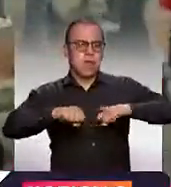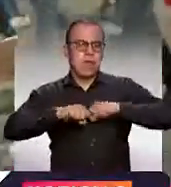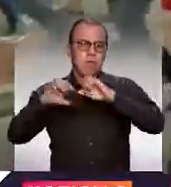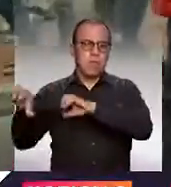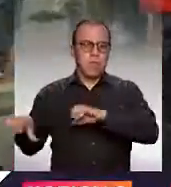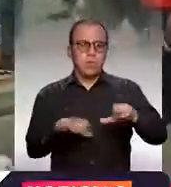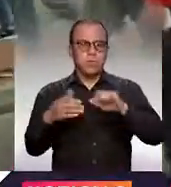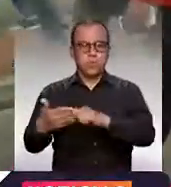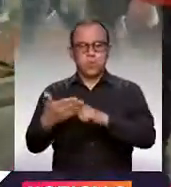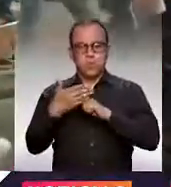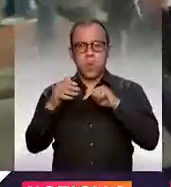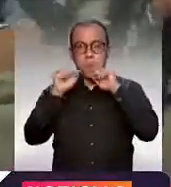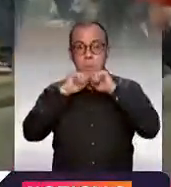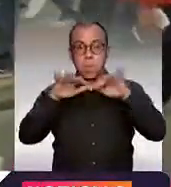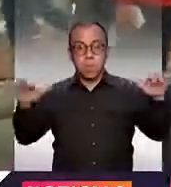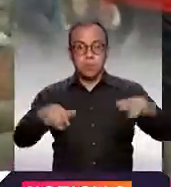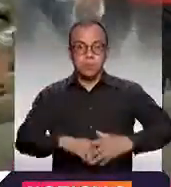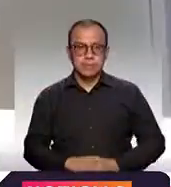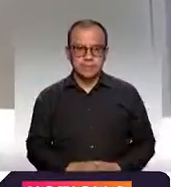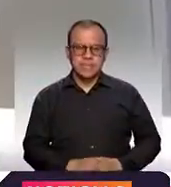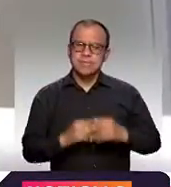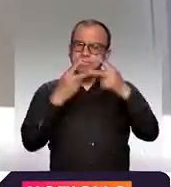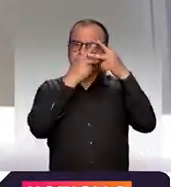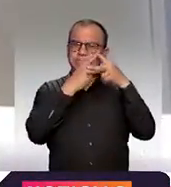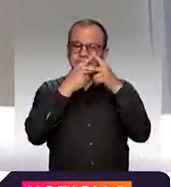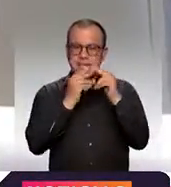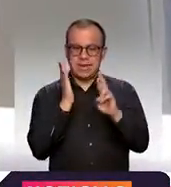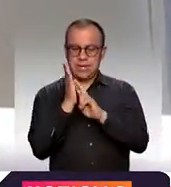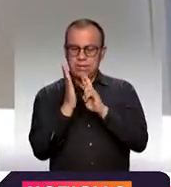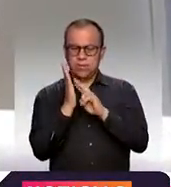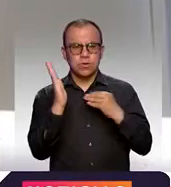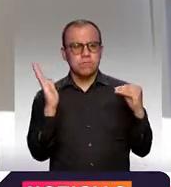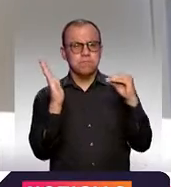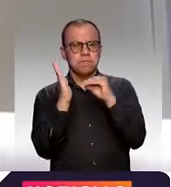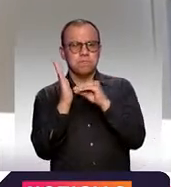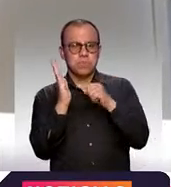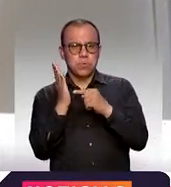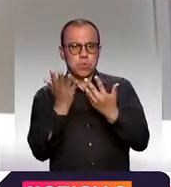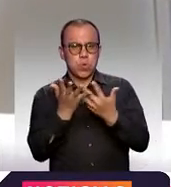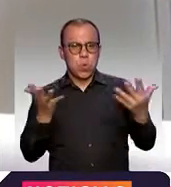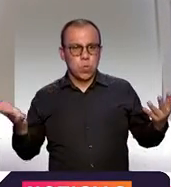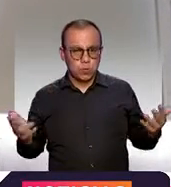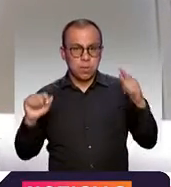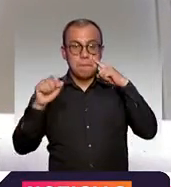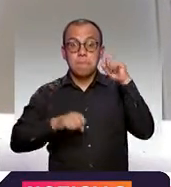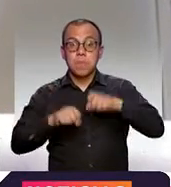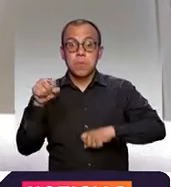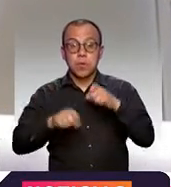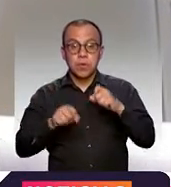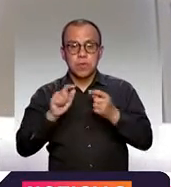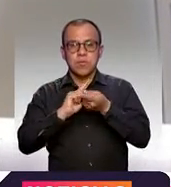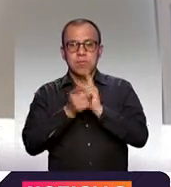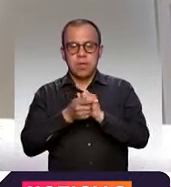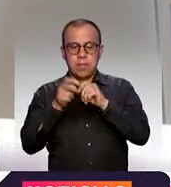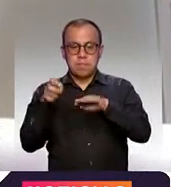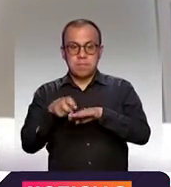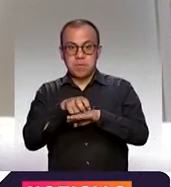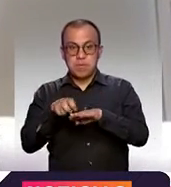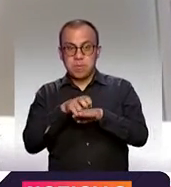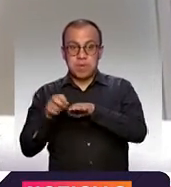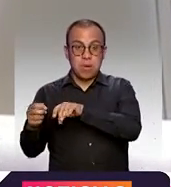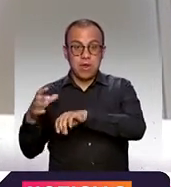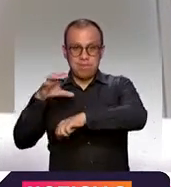pública. A la veeduría le preocupa que en esa resolución se mencionen inmuebles a los cuales podrían ser trasladadas las personas